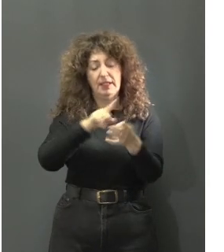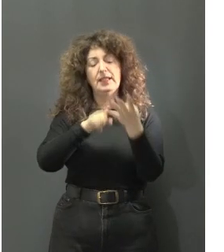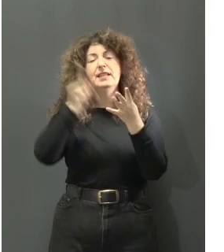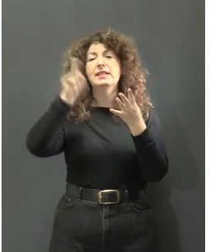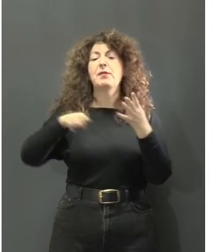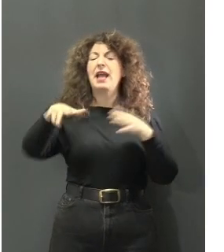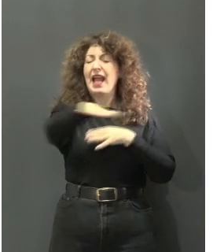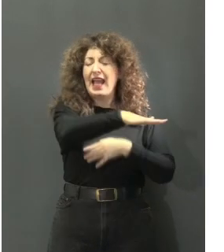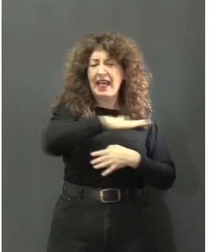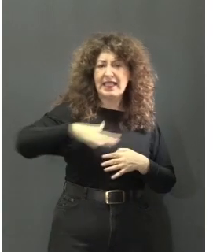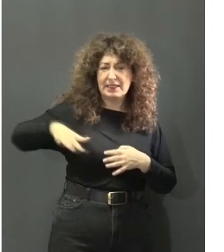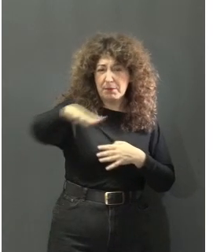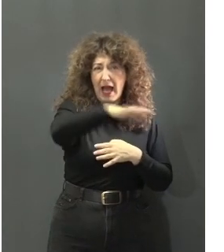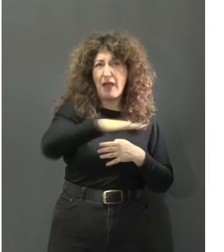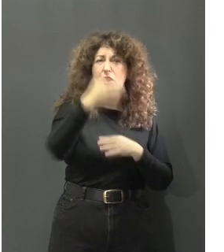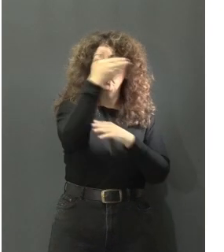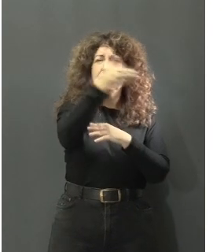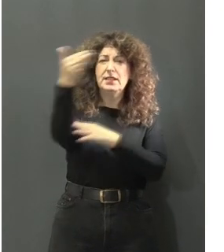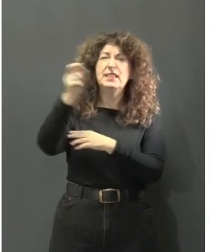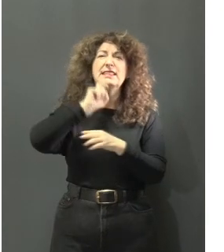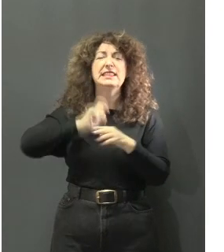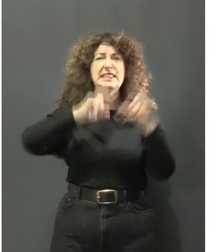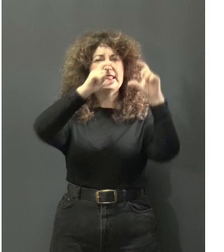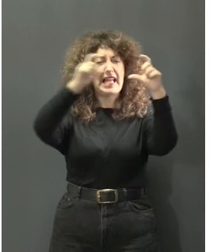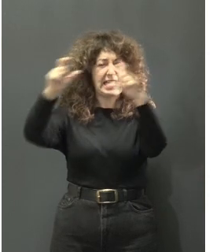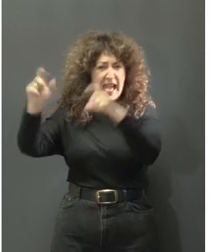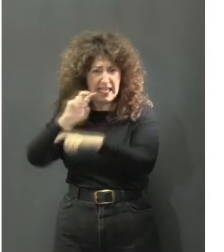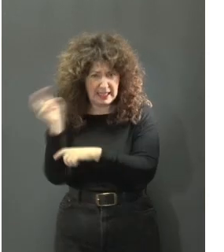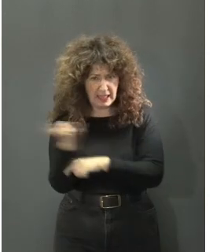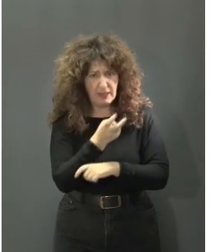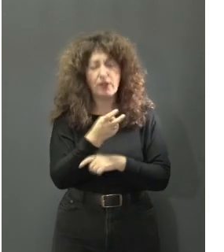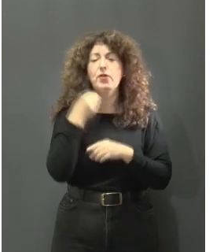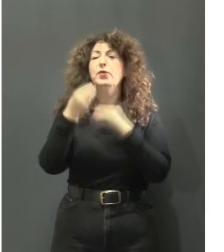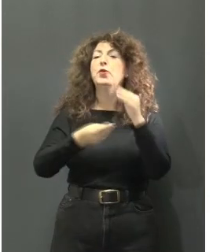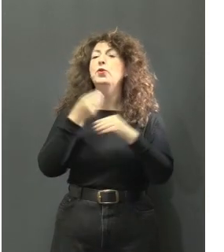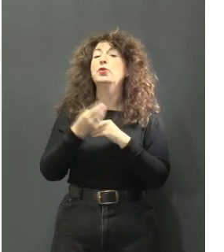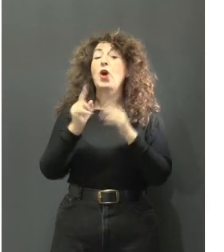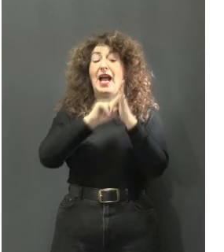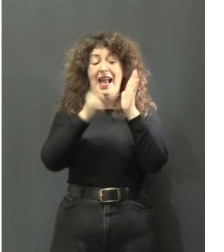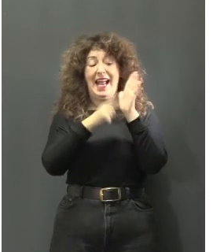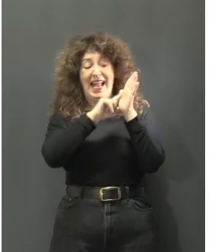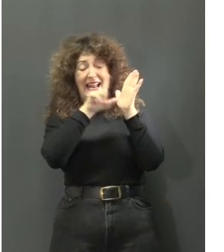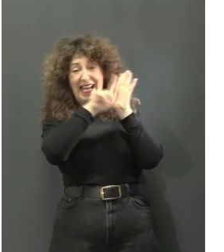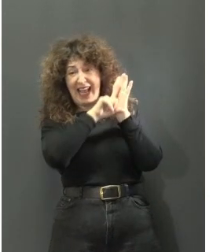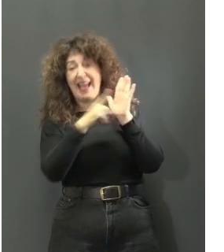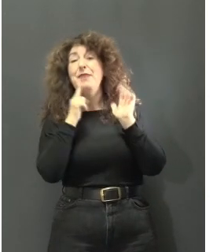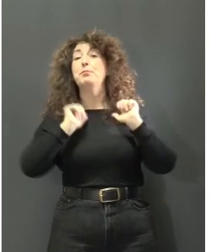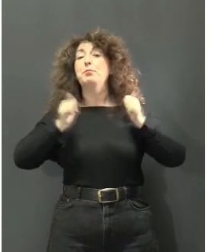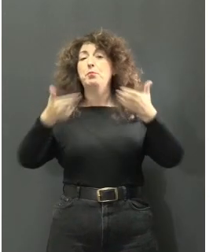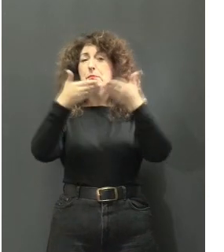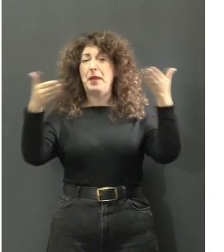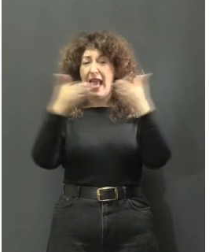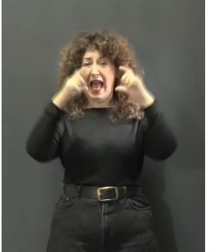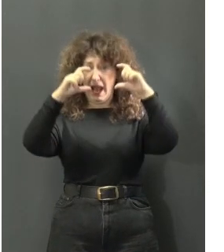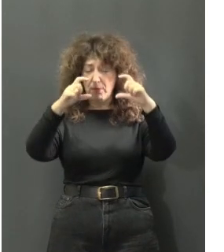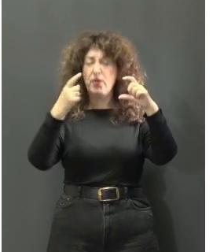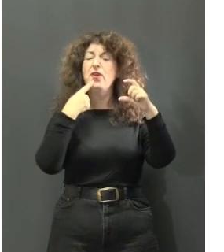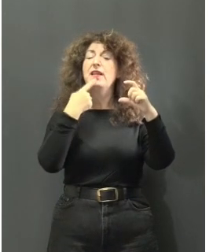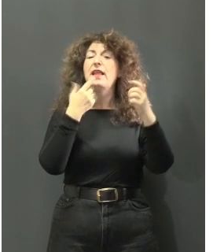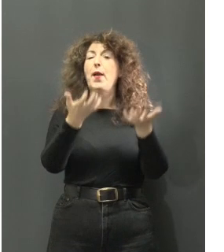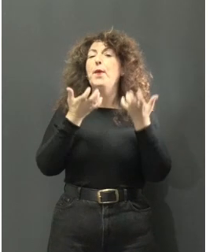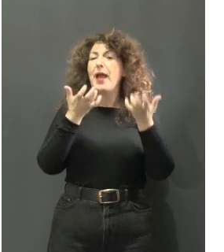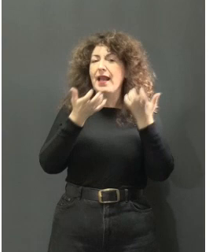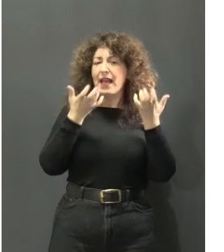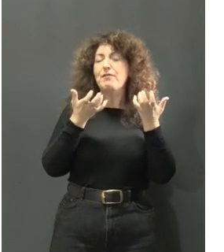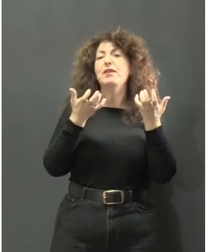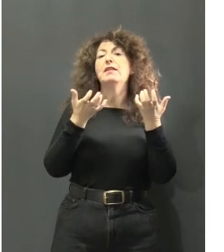interacciones. Esta ley también establece en su preámbulo que sus beneficios y efectos son igualmente transferibles